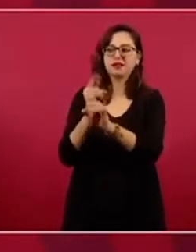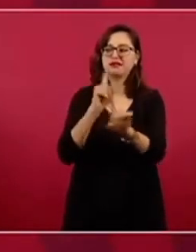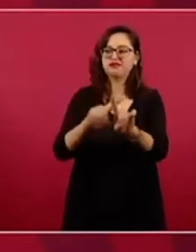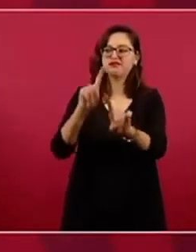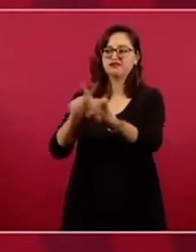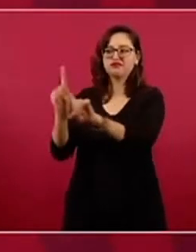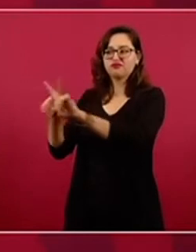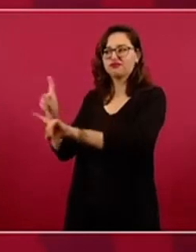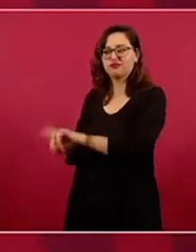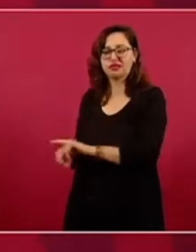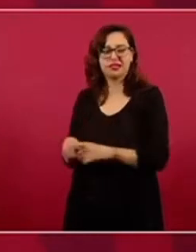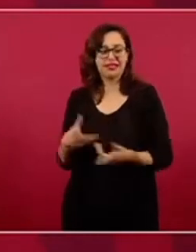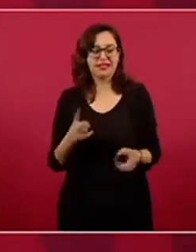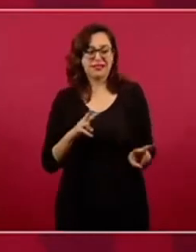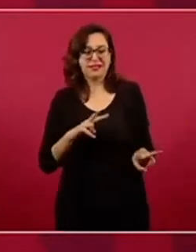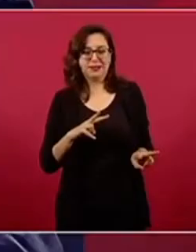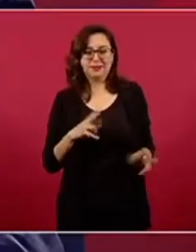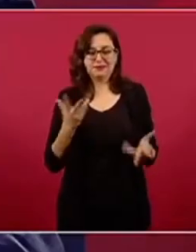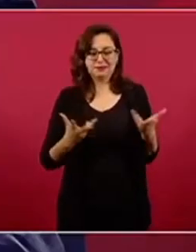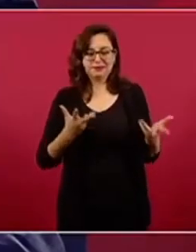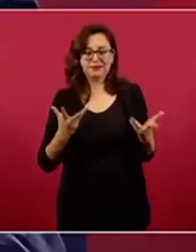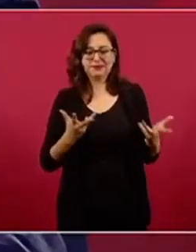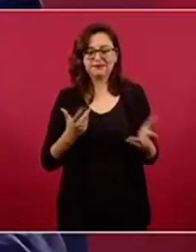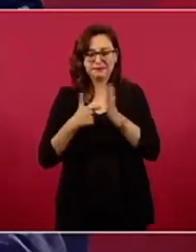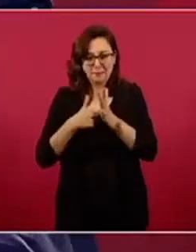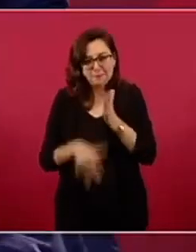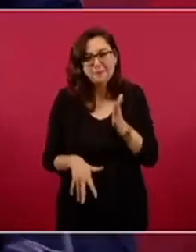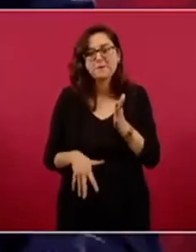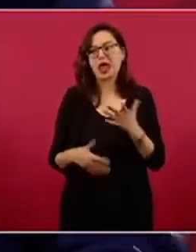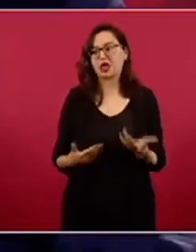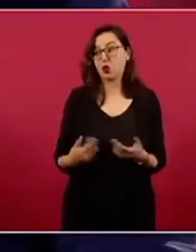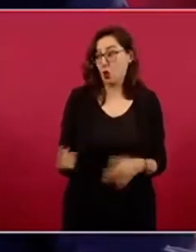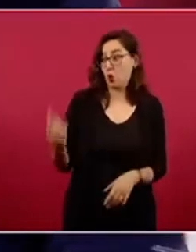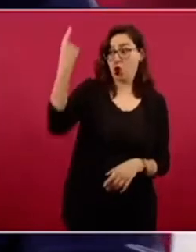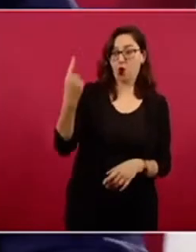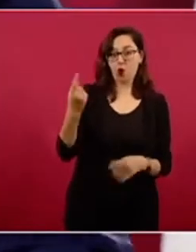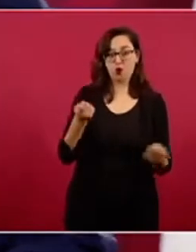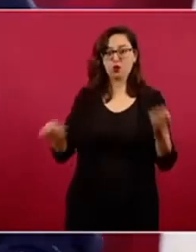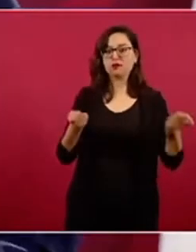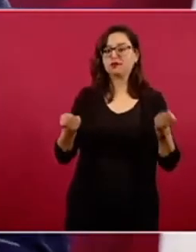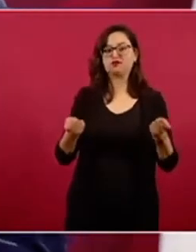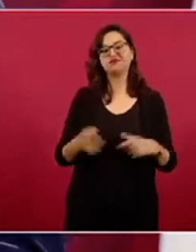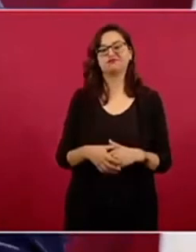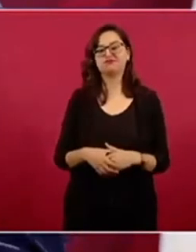no se vayan a las nubes, que no haya monopolio.